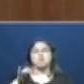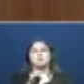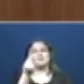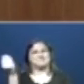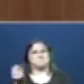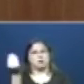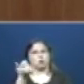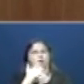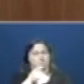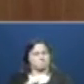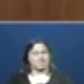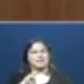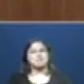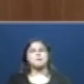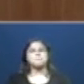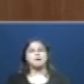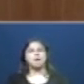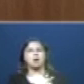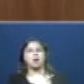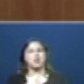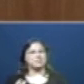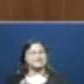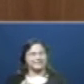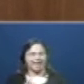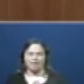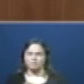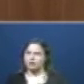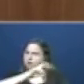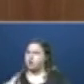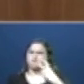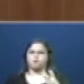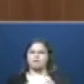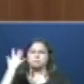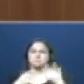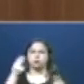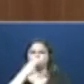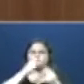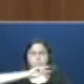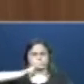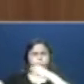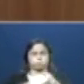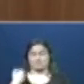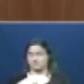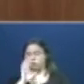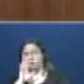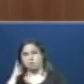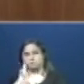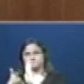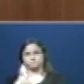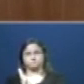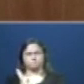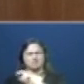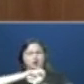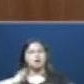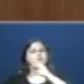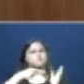Está vinculada también a la necesidad de una reforma de las administraciones públicas a las que antes me he referido una